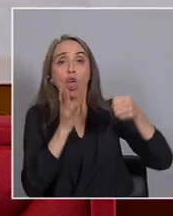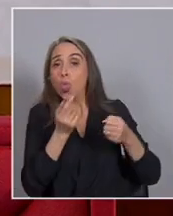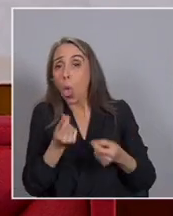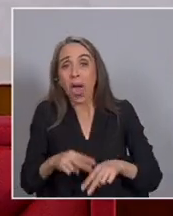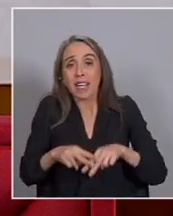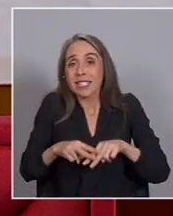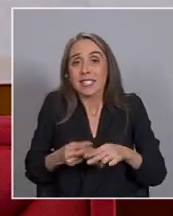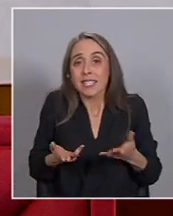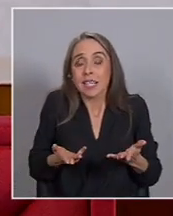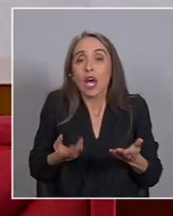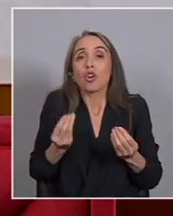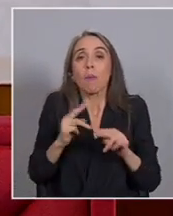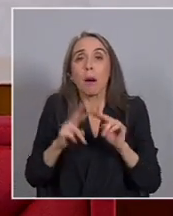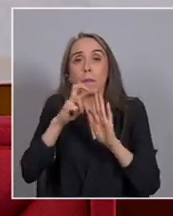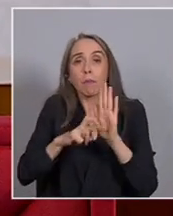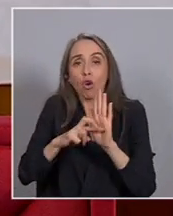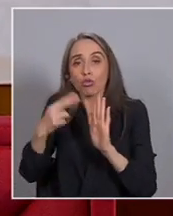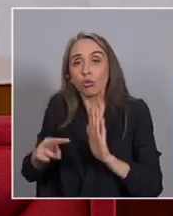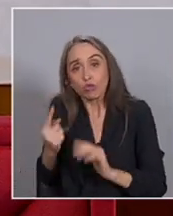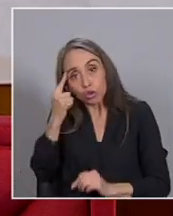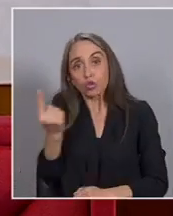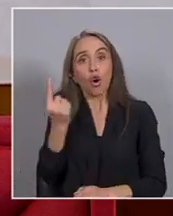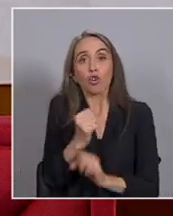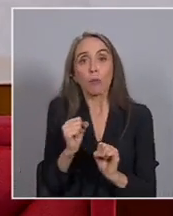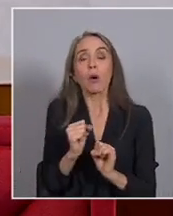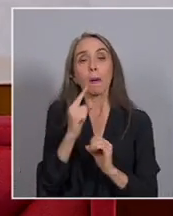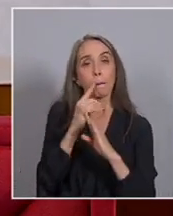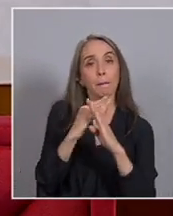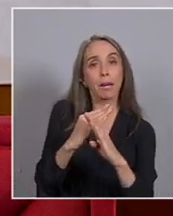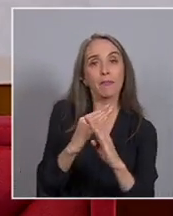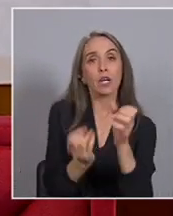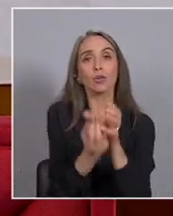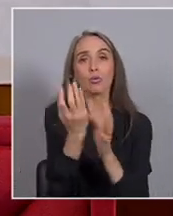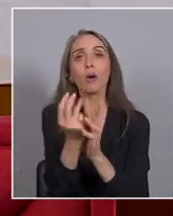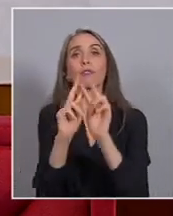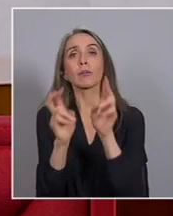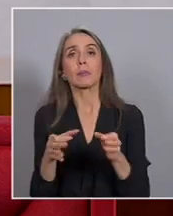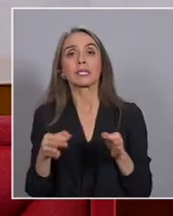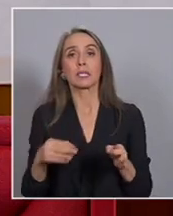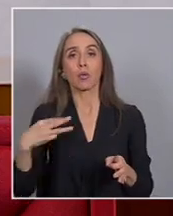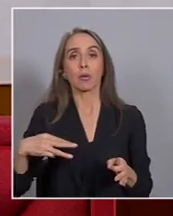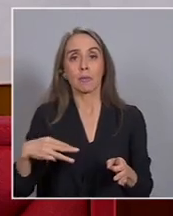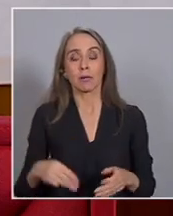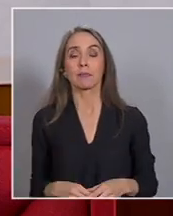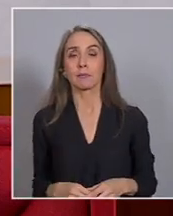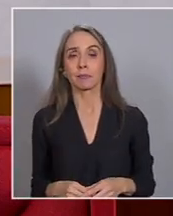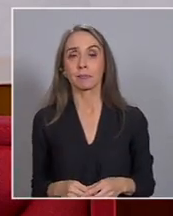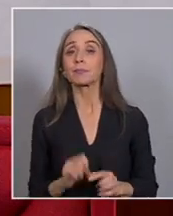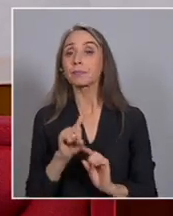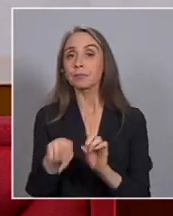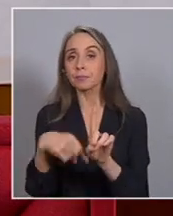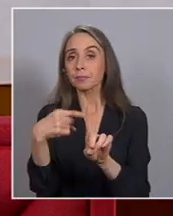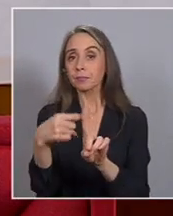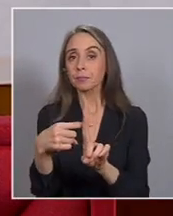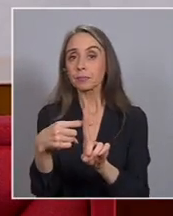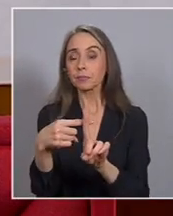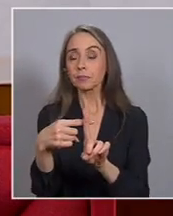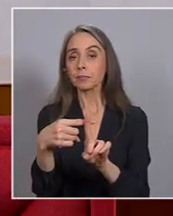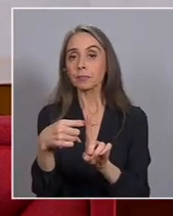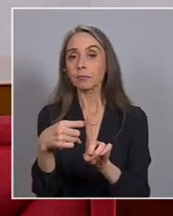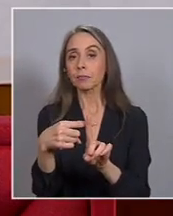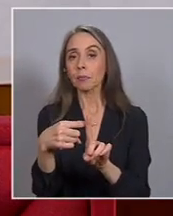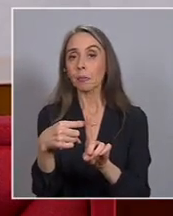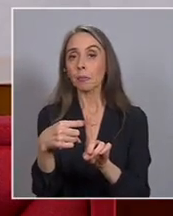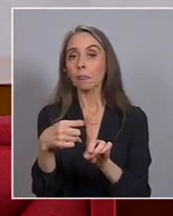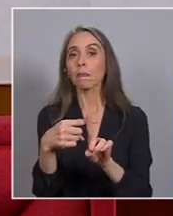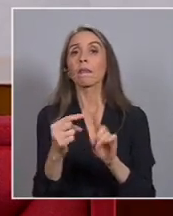recursos para elaborar proyectos propios de prevención e innovación en seguridad municipal. Además, estamos